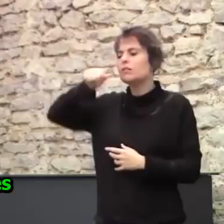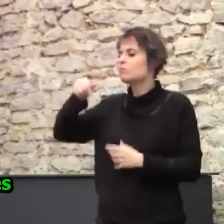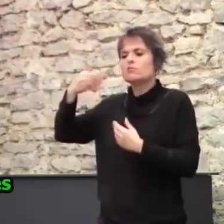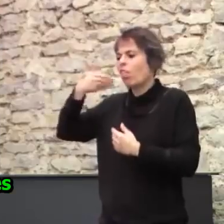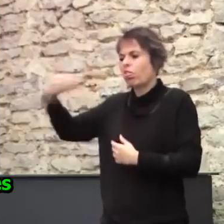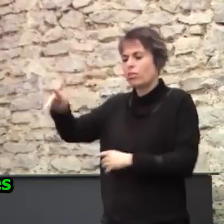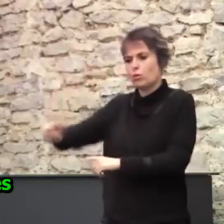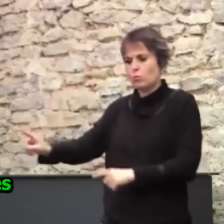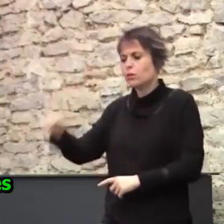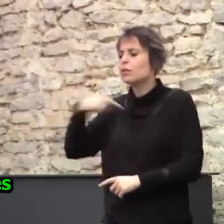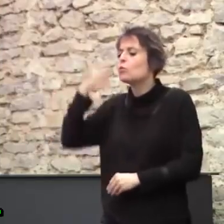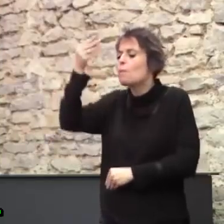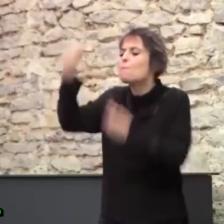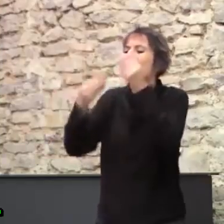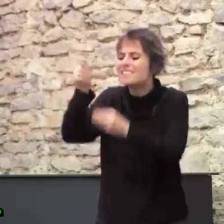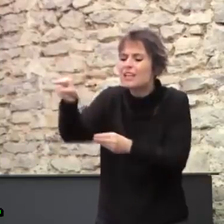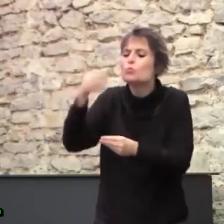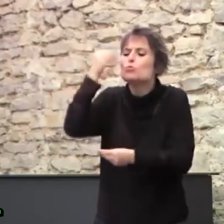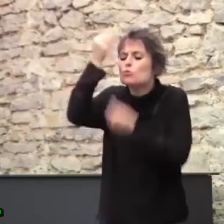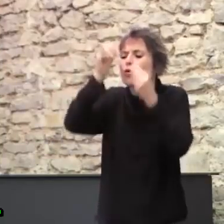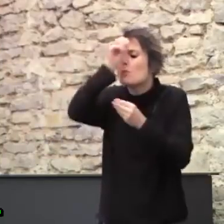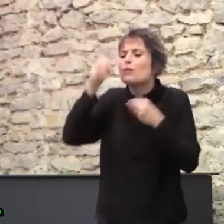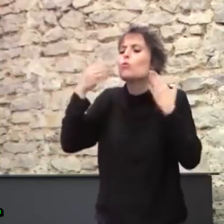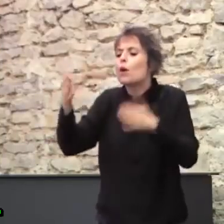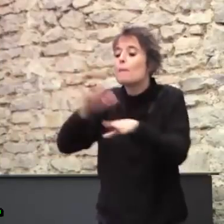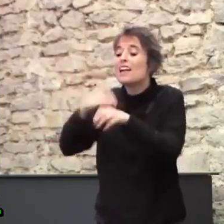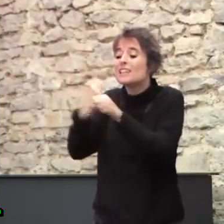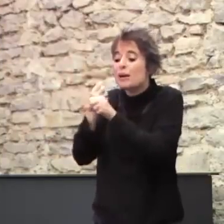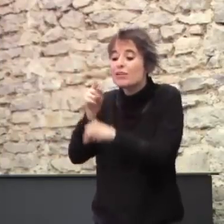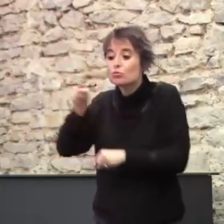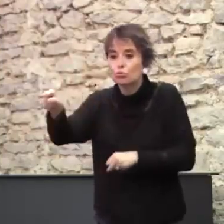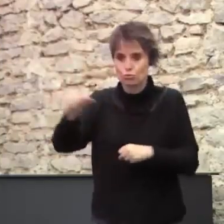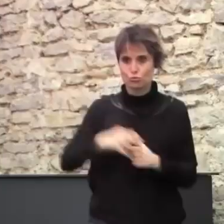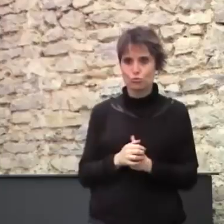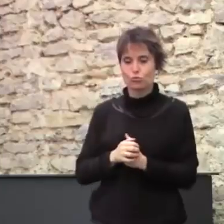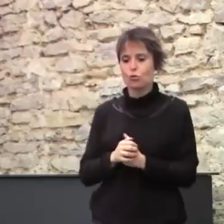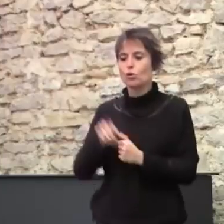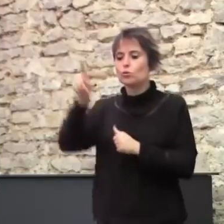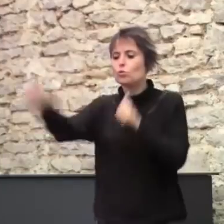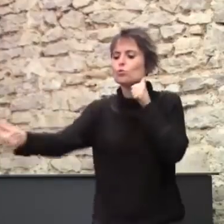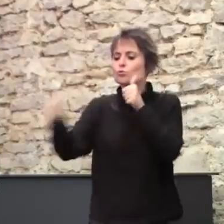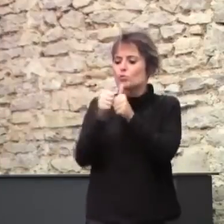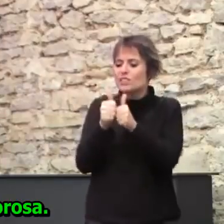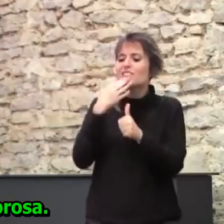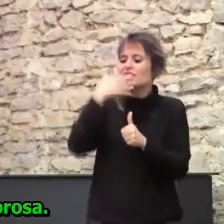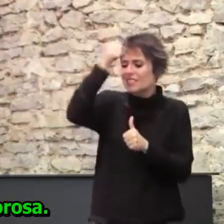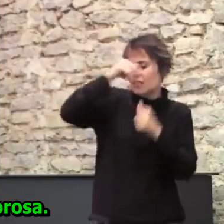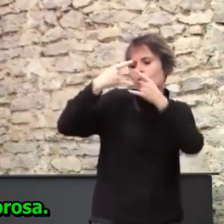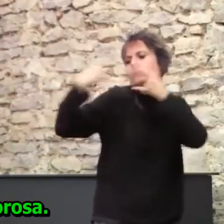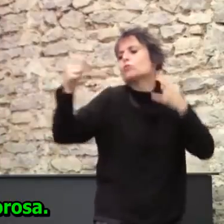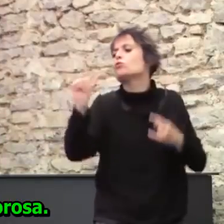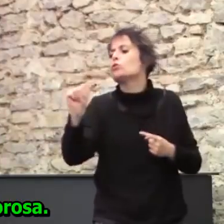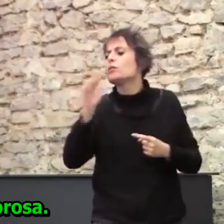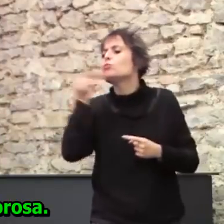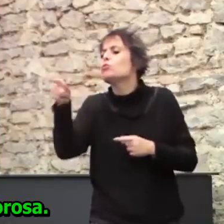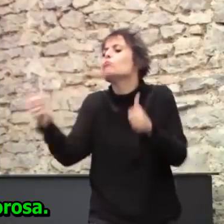tú la que tienes que pensar qué haces tú ahí, ¿no? Para poder trabajar tú desde ahí. ¿Por qué estás con una persona que no te quiere? Que también